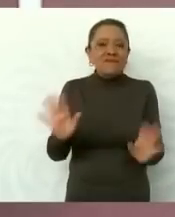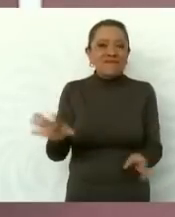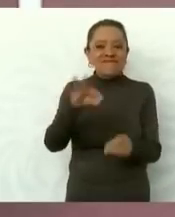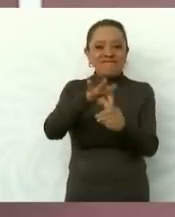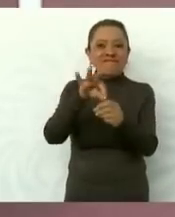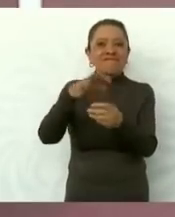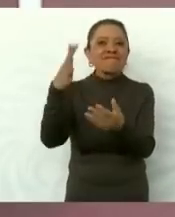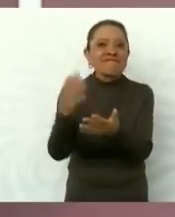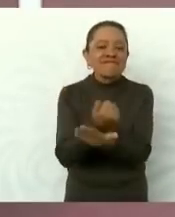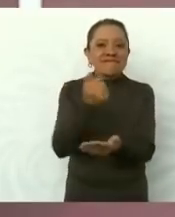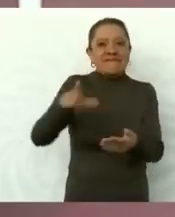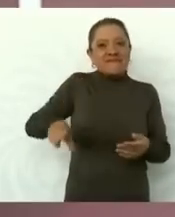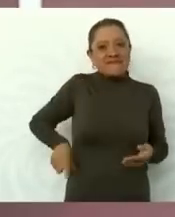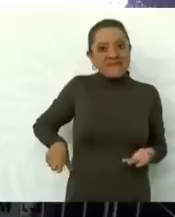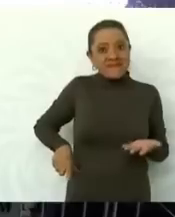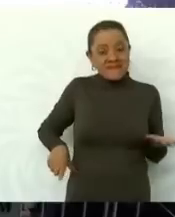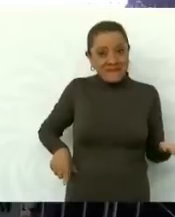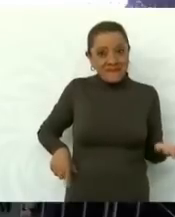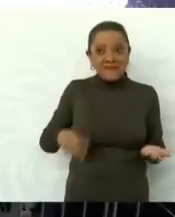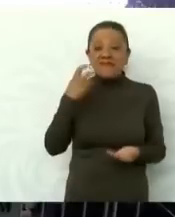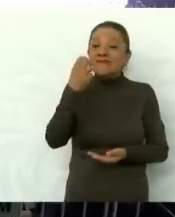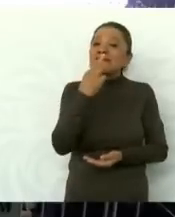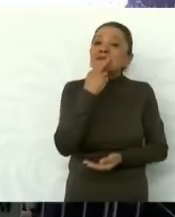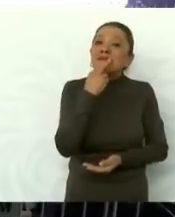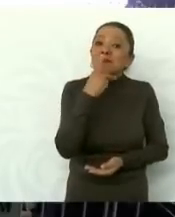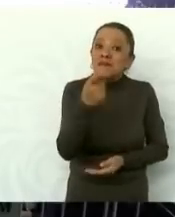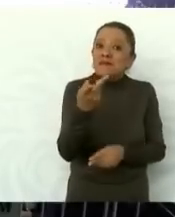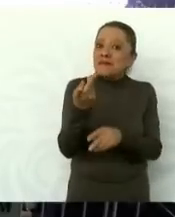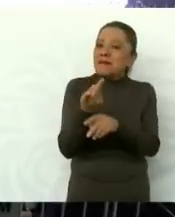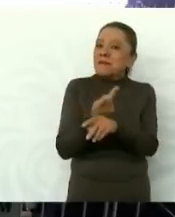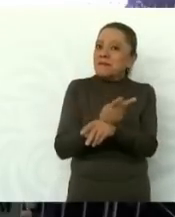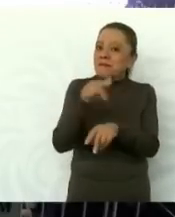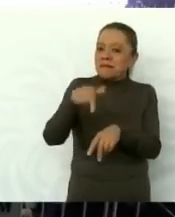mejor que le pudo haber pasado a Morelos.